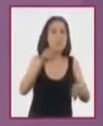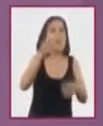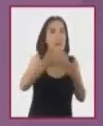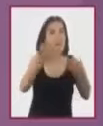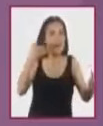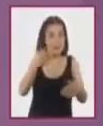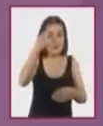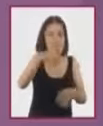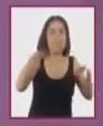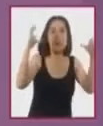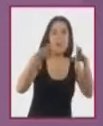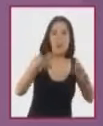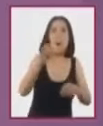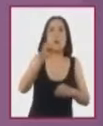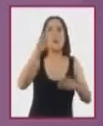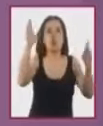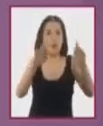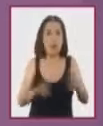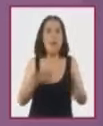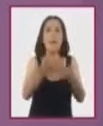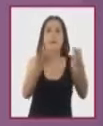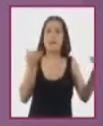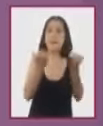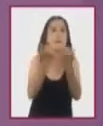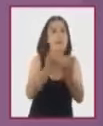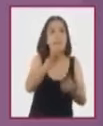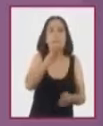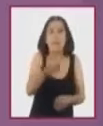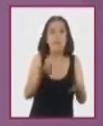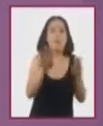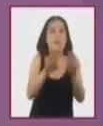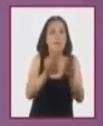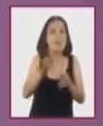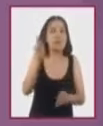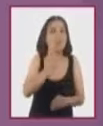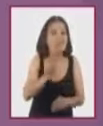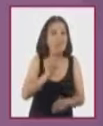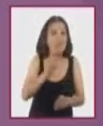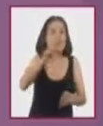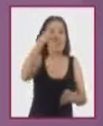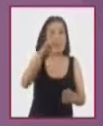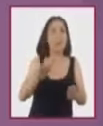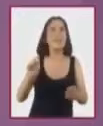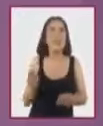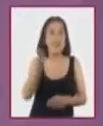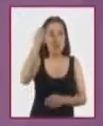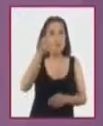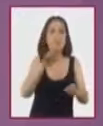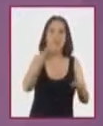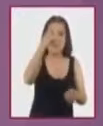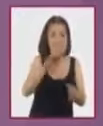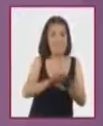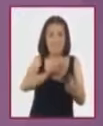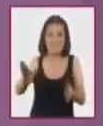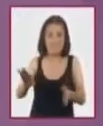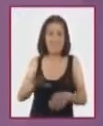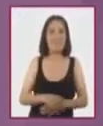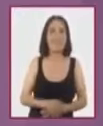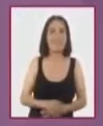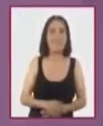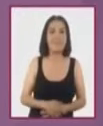prevención de desastres apropiadas o incluso encontrar las posibilidades tecnológicas para desviar su viaje.